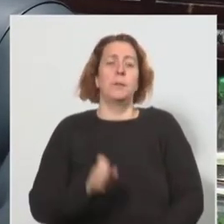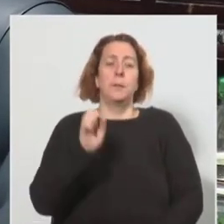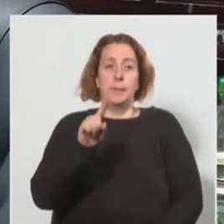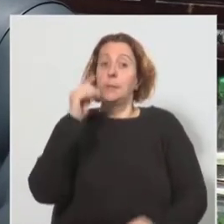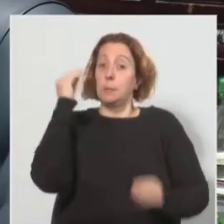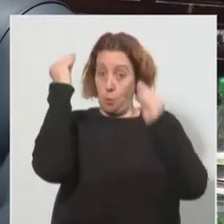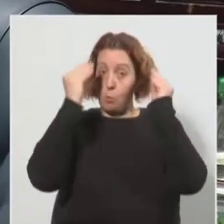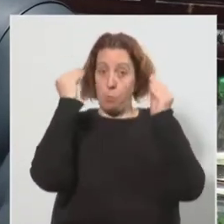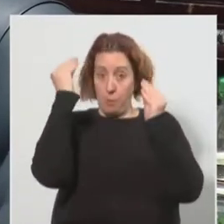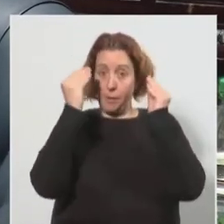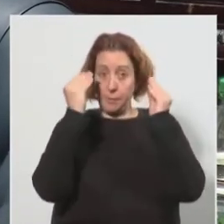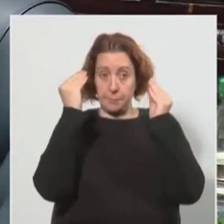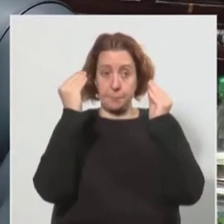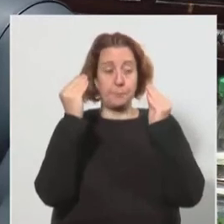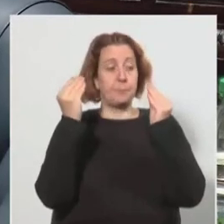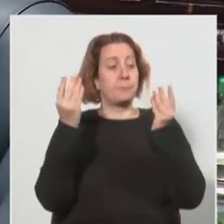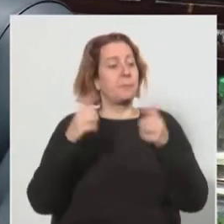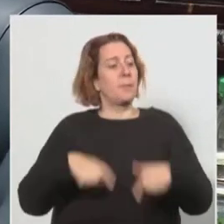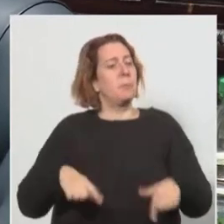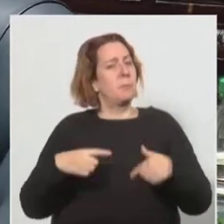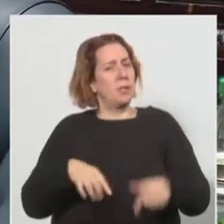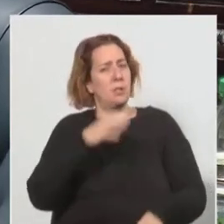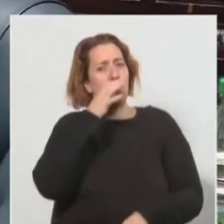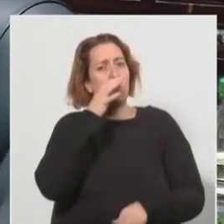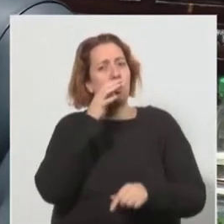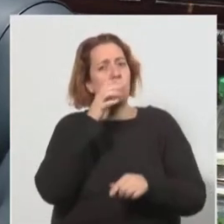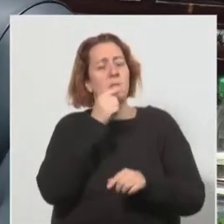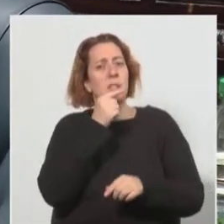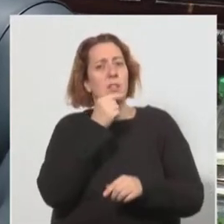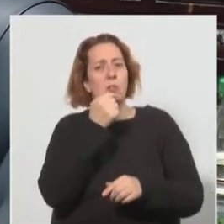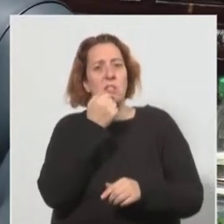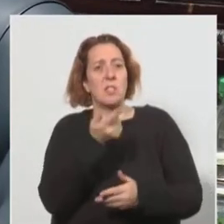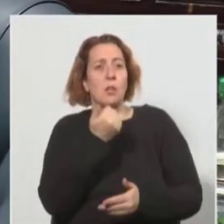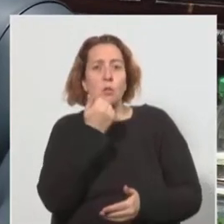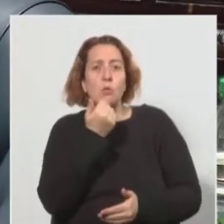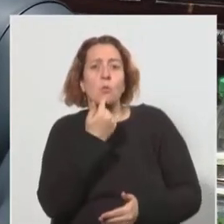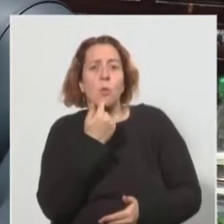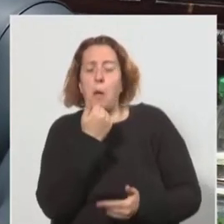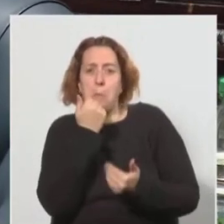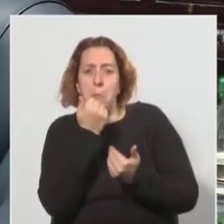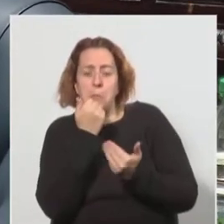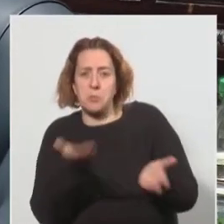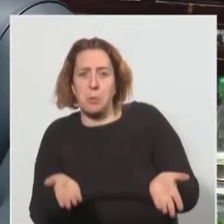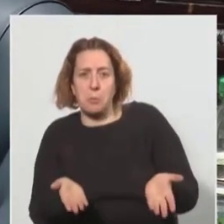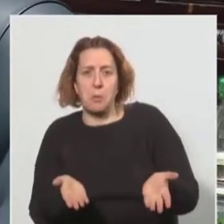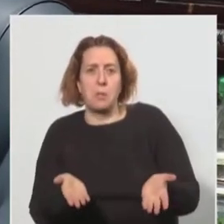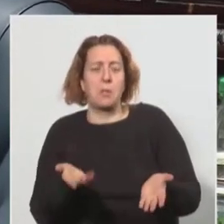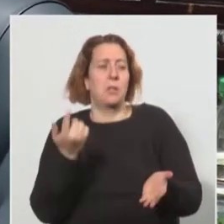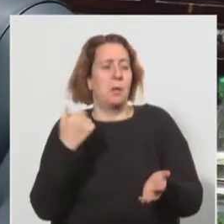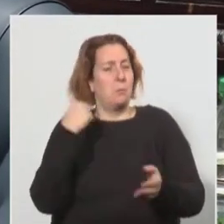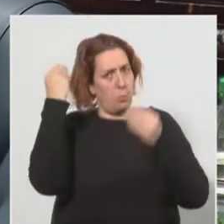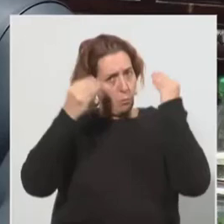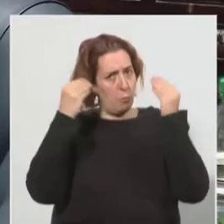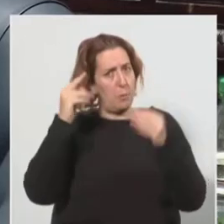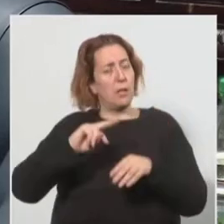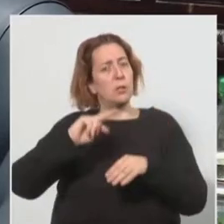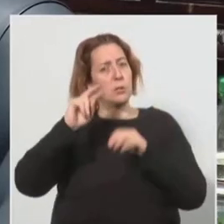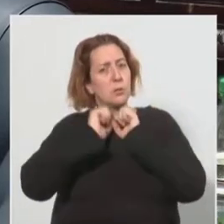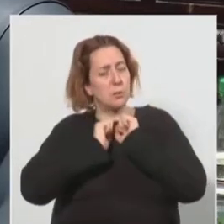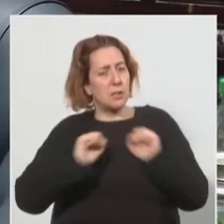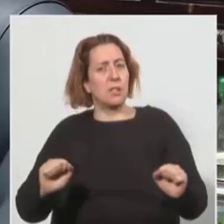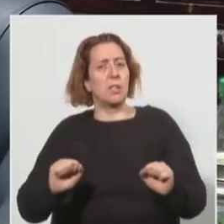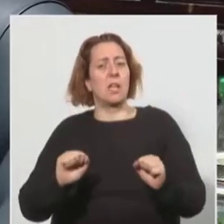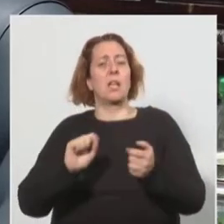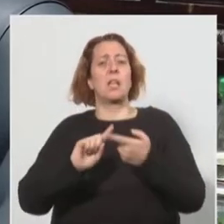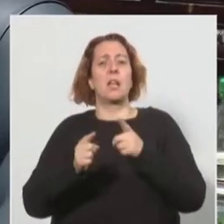nos preocupa cuando el ministro del Interior dice que no sabe cuál es la duda. Nos preocupa que la subsecretaria de Relaciones